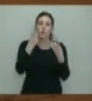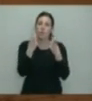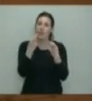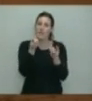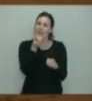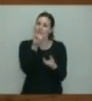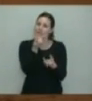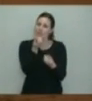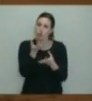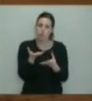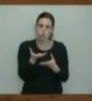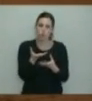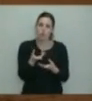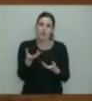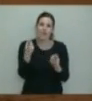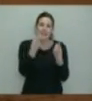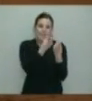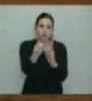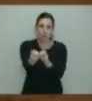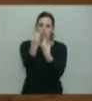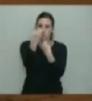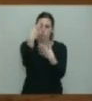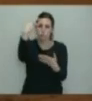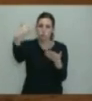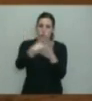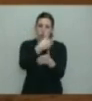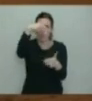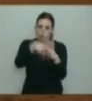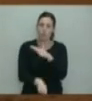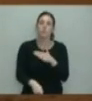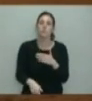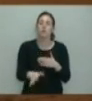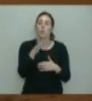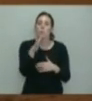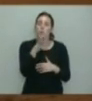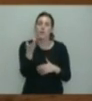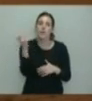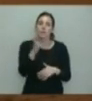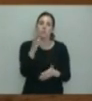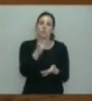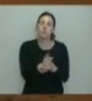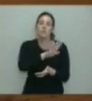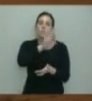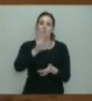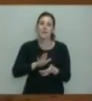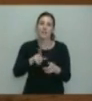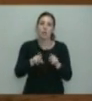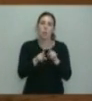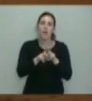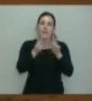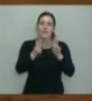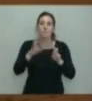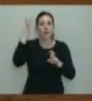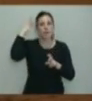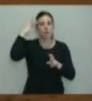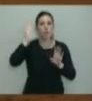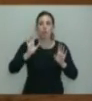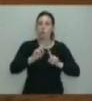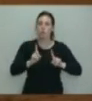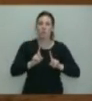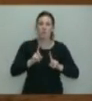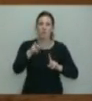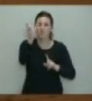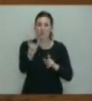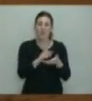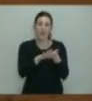muchas concreciones, muchos detalles, porque, vuelvo a decir, nos parece que no es una cuestión ideológica de lo que usted está